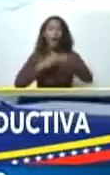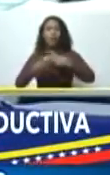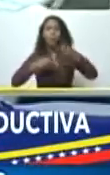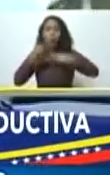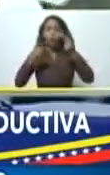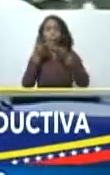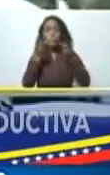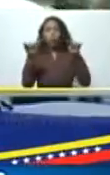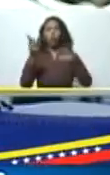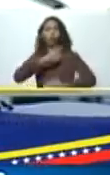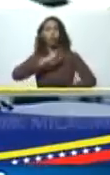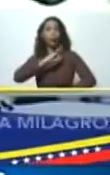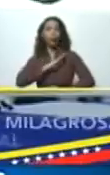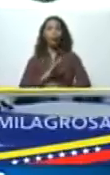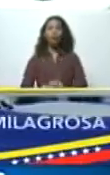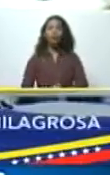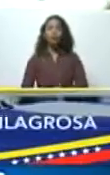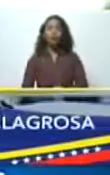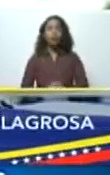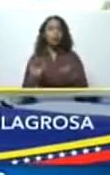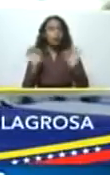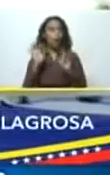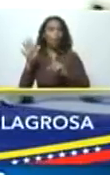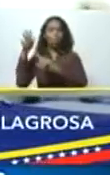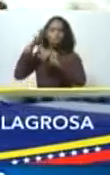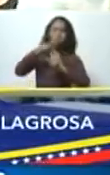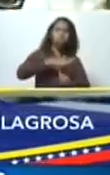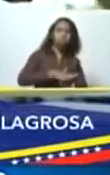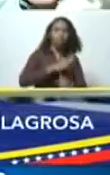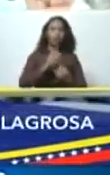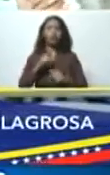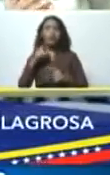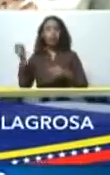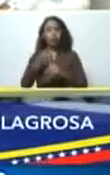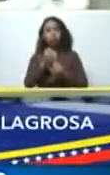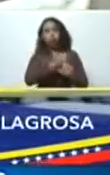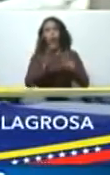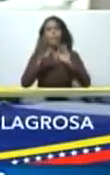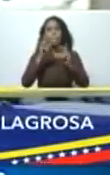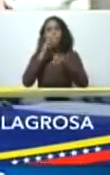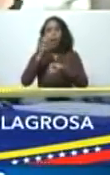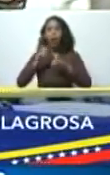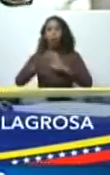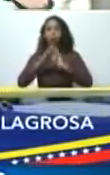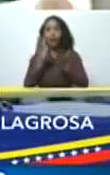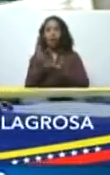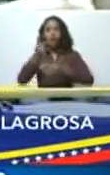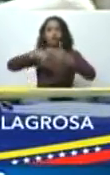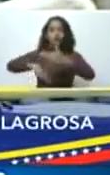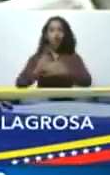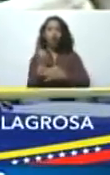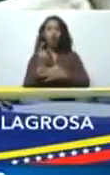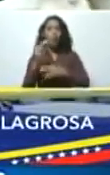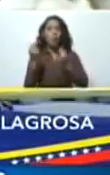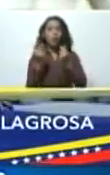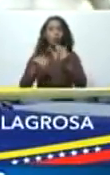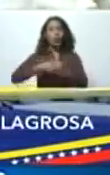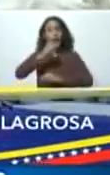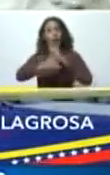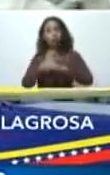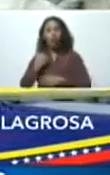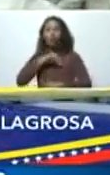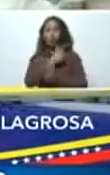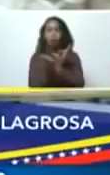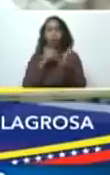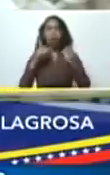políticas públicas propias, sin ser sometidos al chantaje del Banco Mundial, del Fondo Monetario Internacional. Somos libres